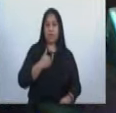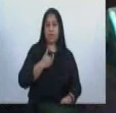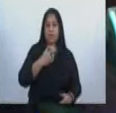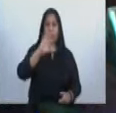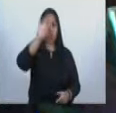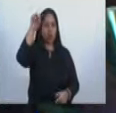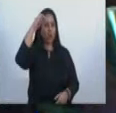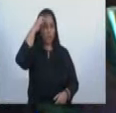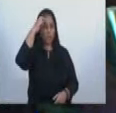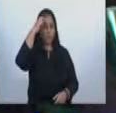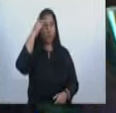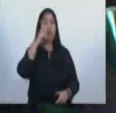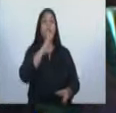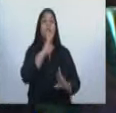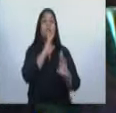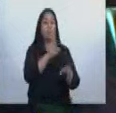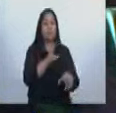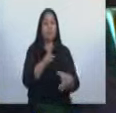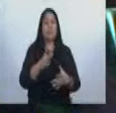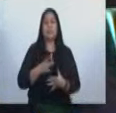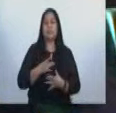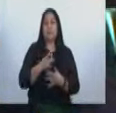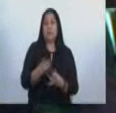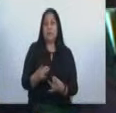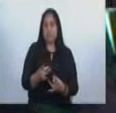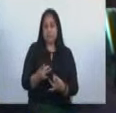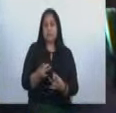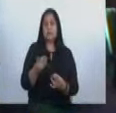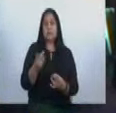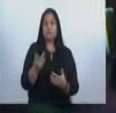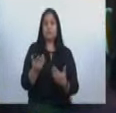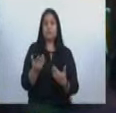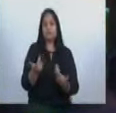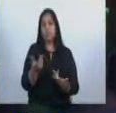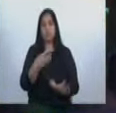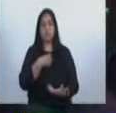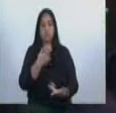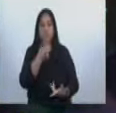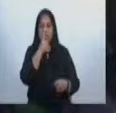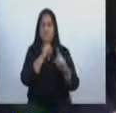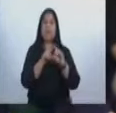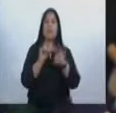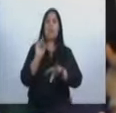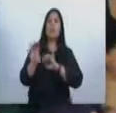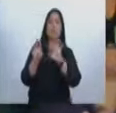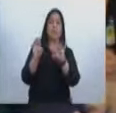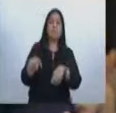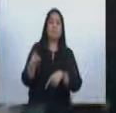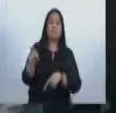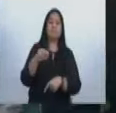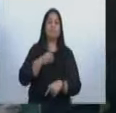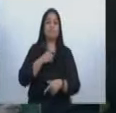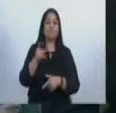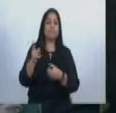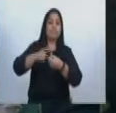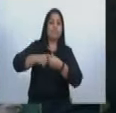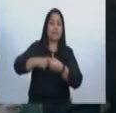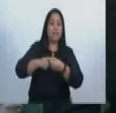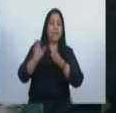política que respondiera a los intereses estrechos y a veces espurios de mucha de la gente que estaba ahí